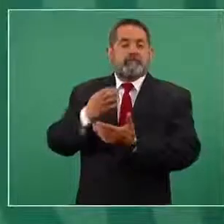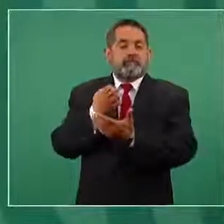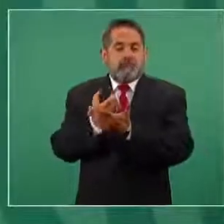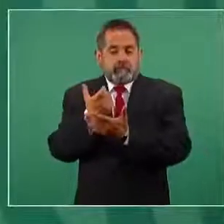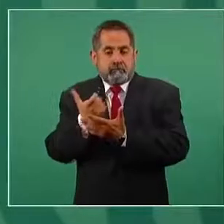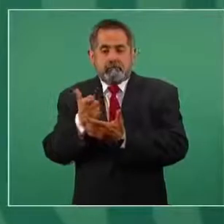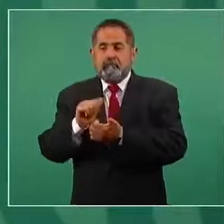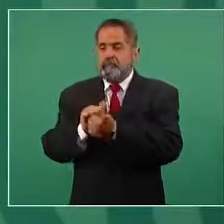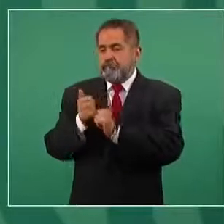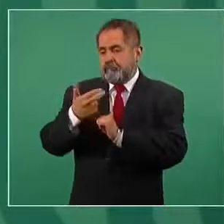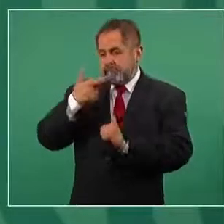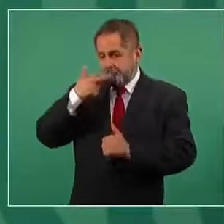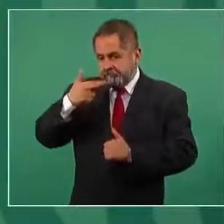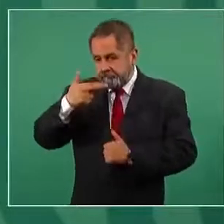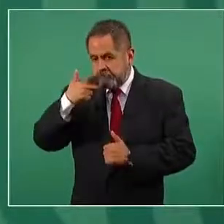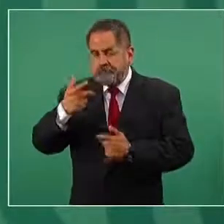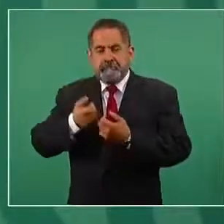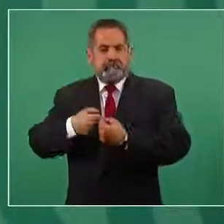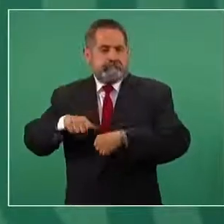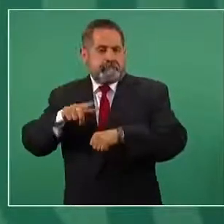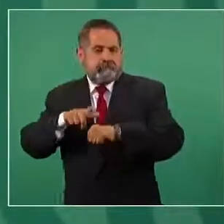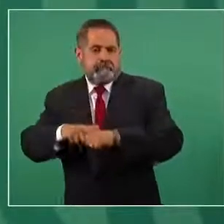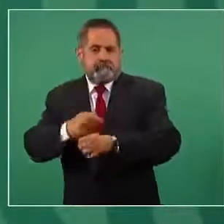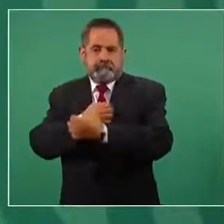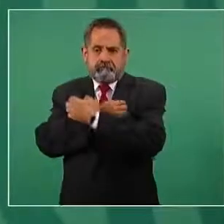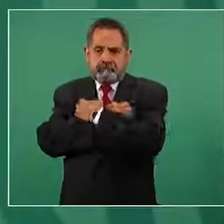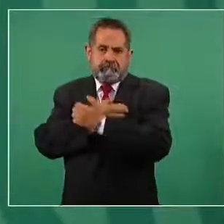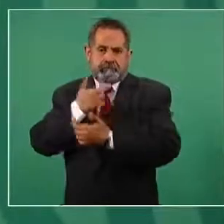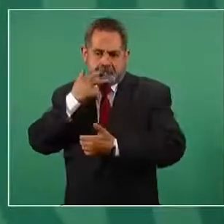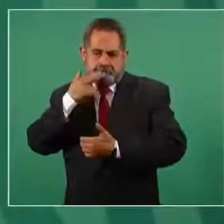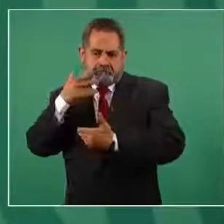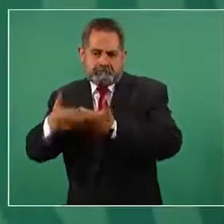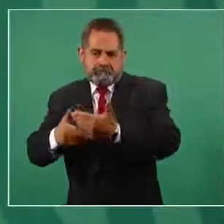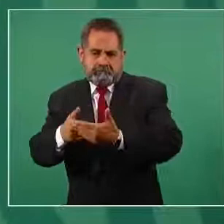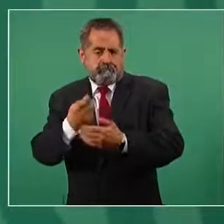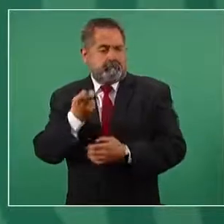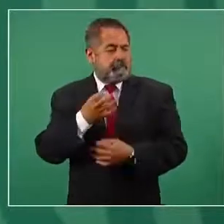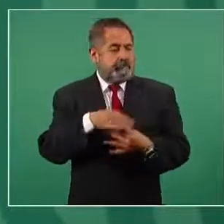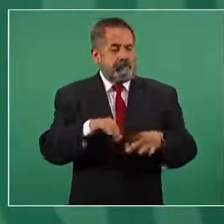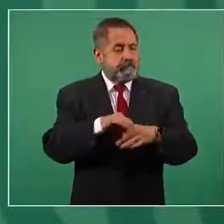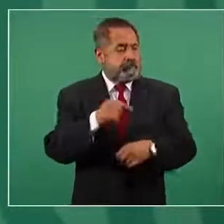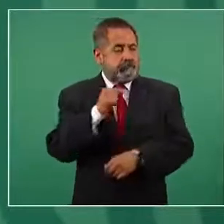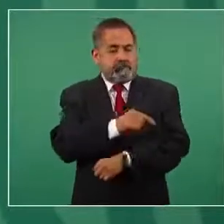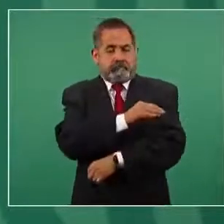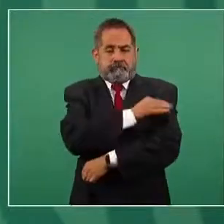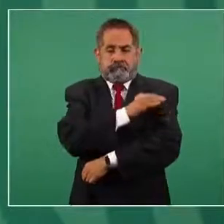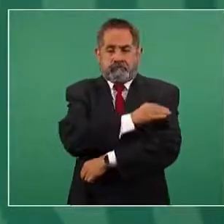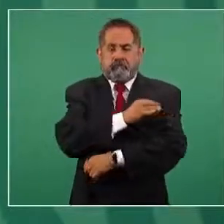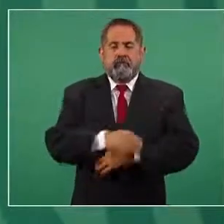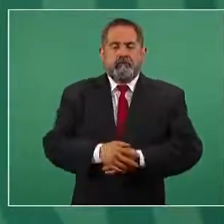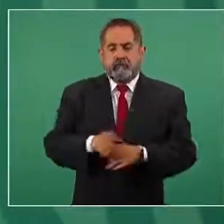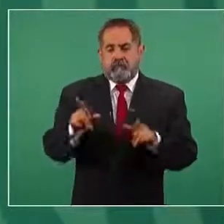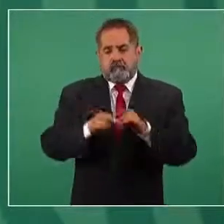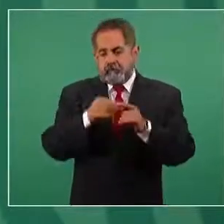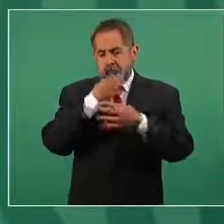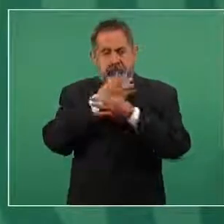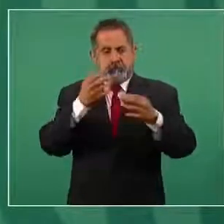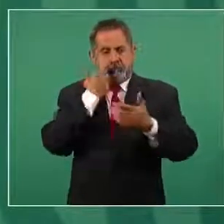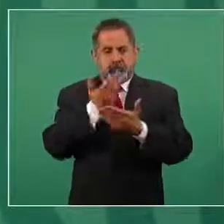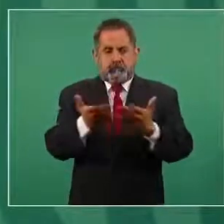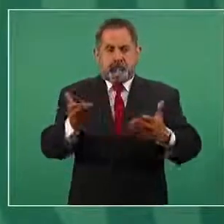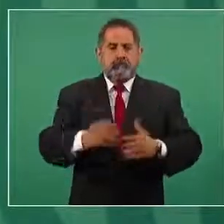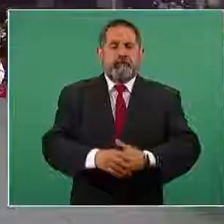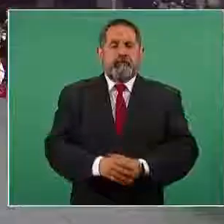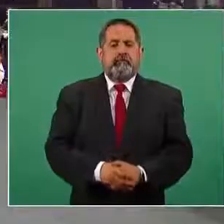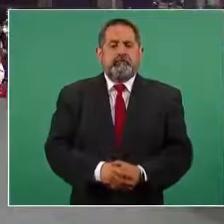económica, social, educativa. Entonces, vamos hacia allá. Eso es lo que queríamos informarles.